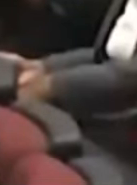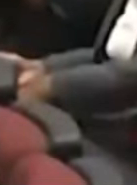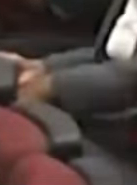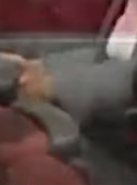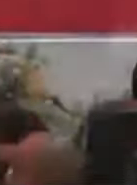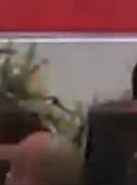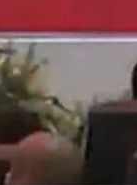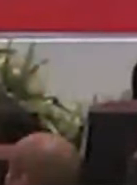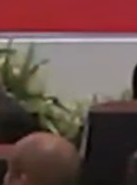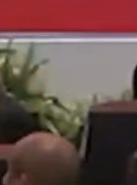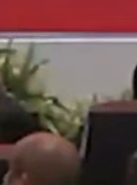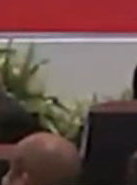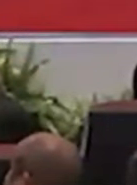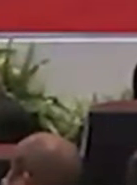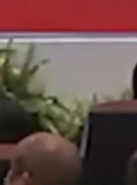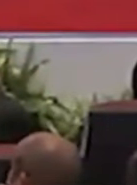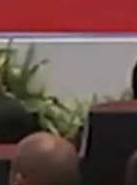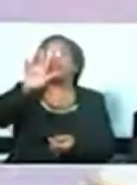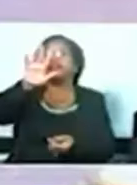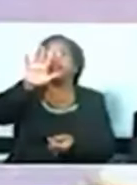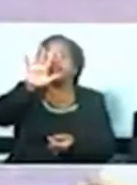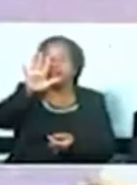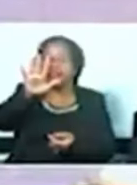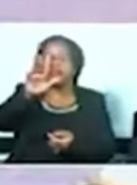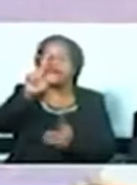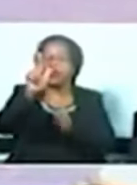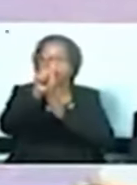como ustedes están viendo en sus pantallas.